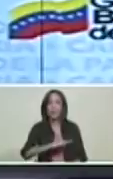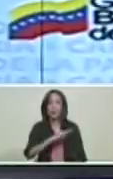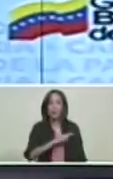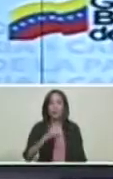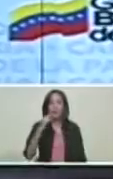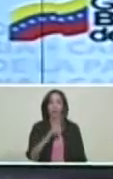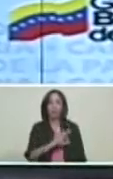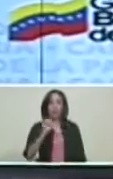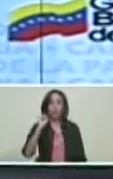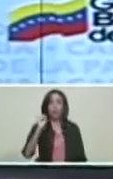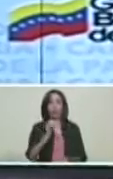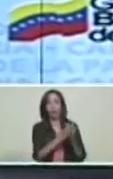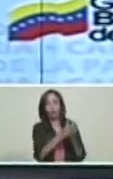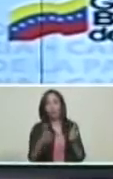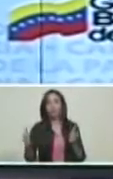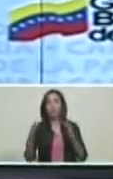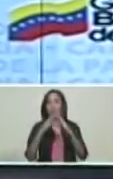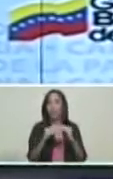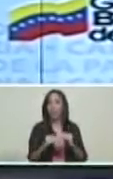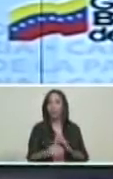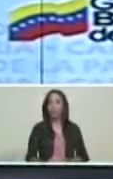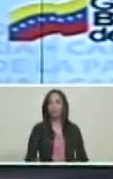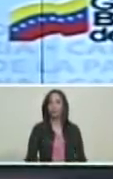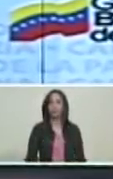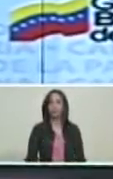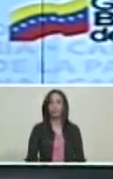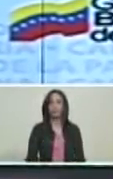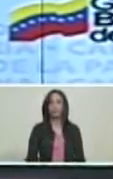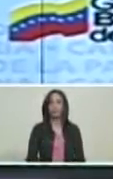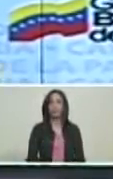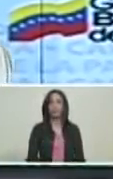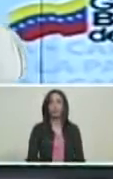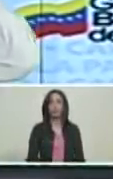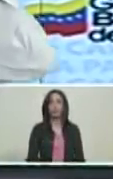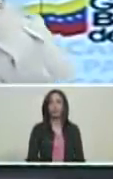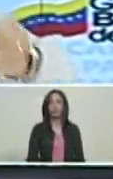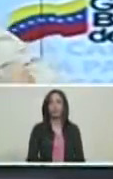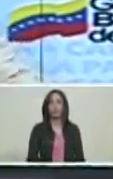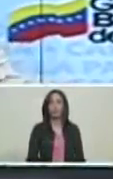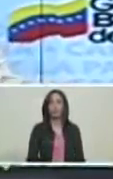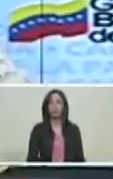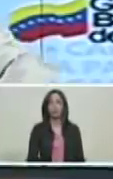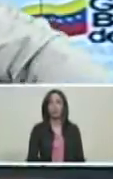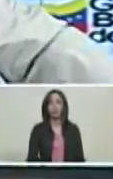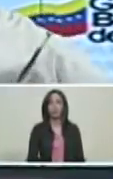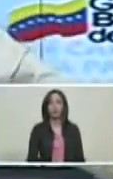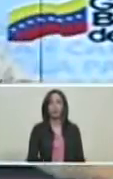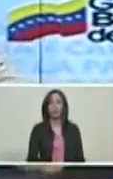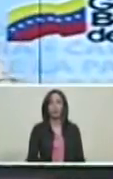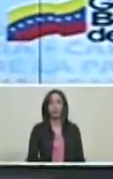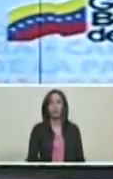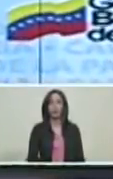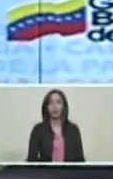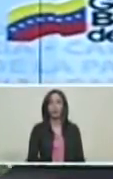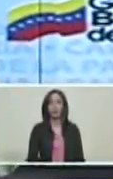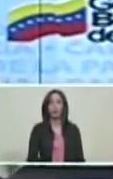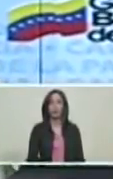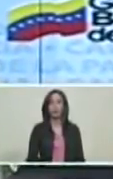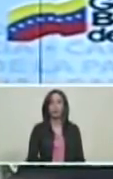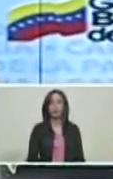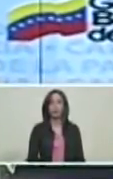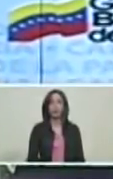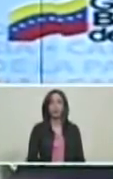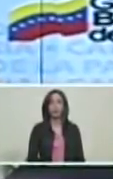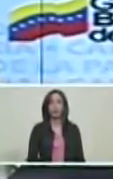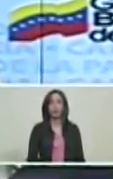socialistas, a toda la política social. Por eso era importante